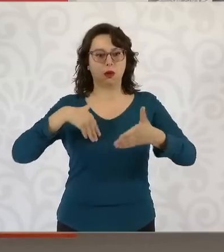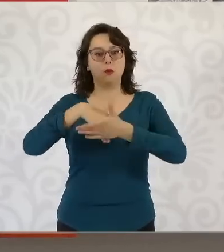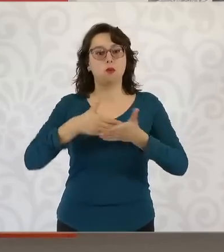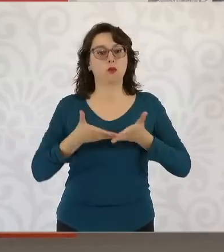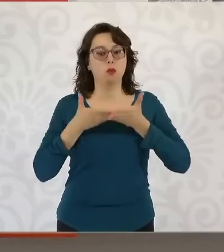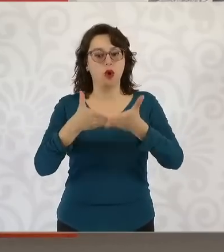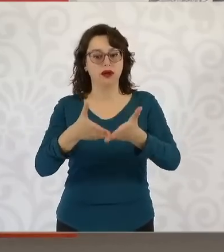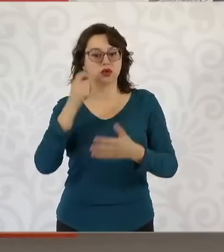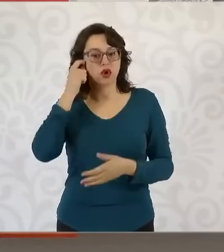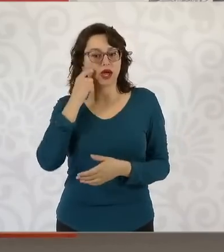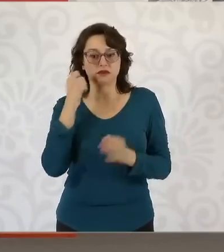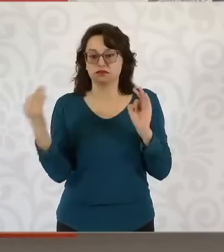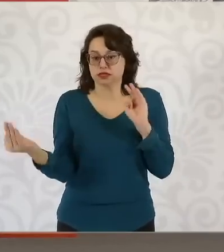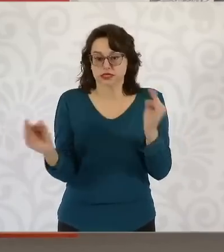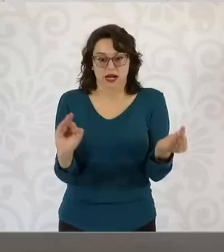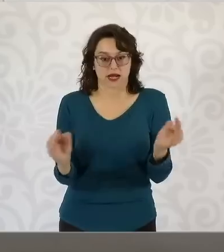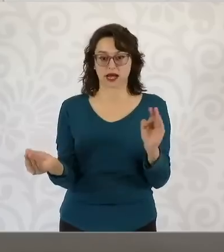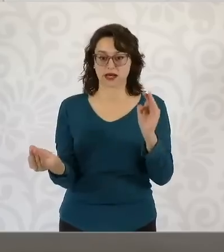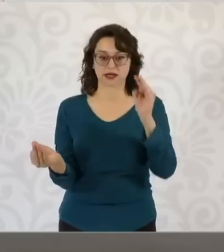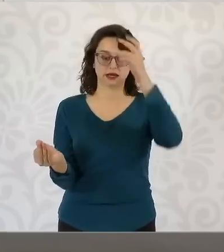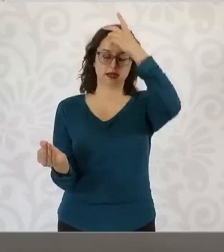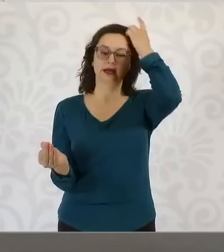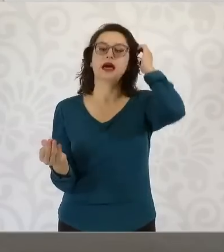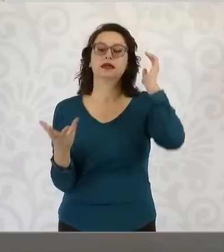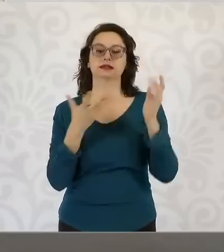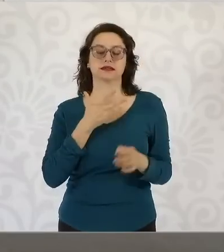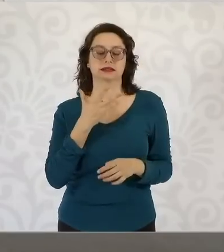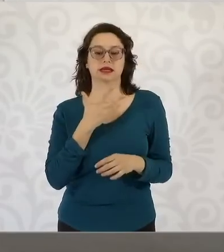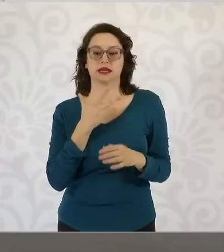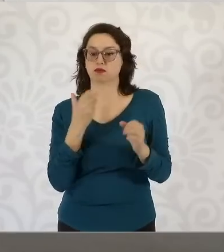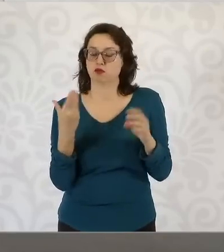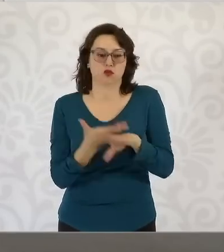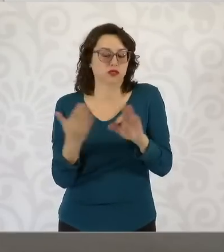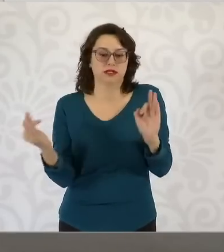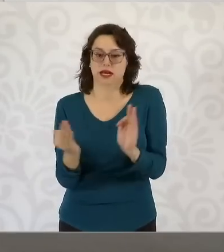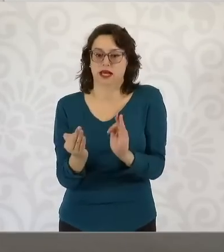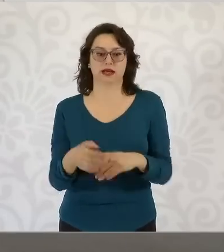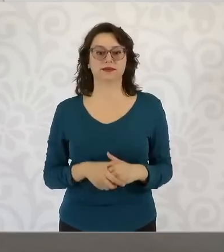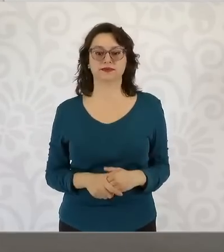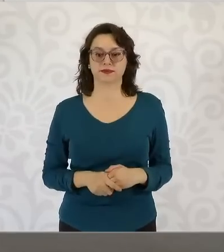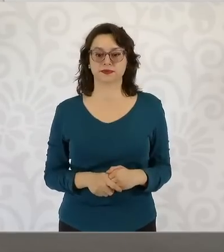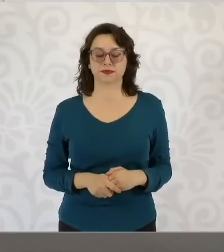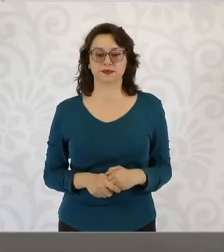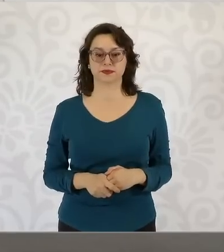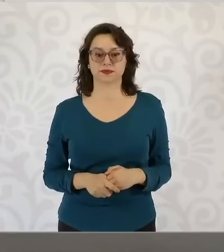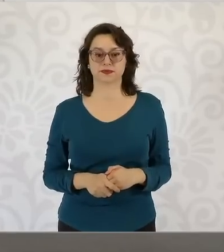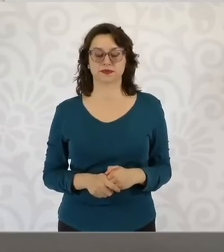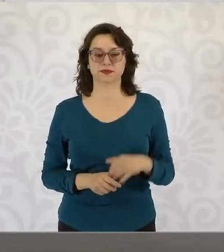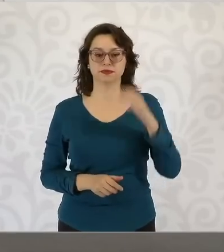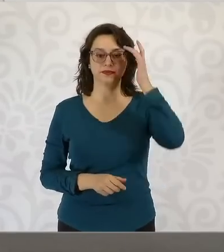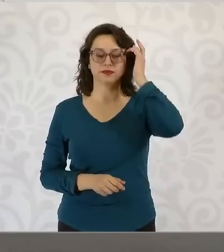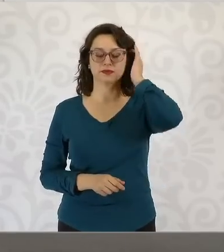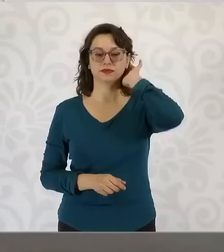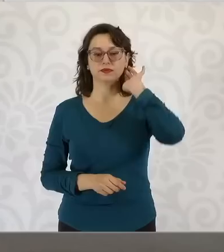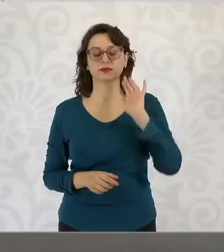en Guerrero están casi prácticamente conurbados, son próximos, son contiguos. La zona carbonífera